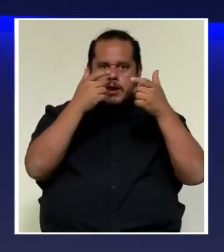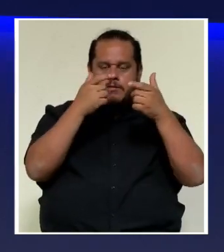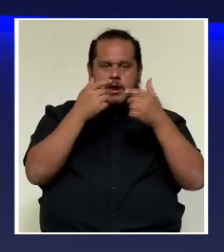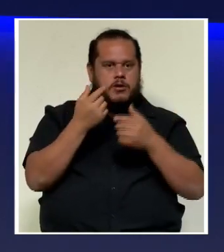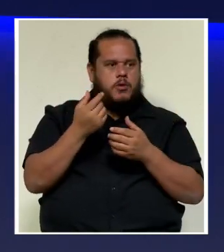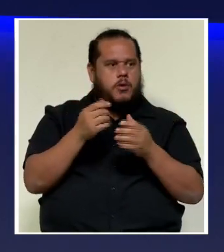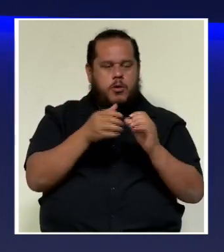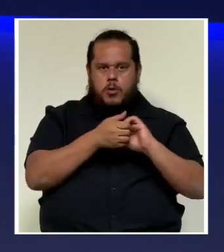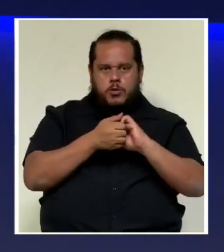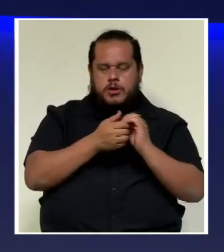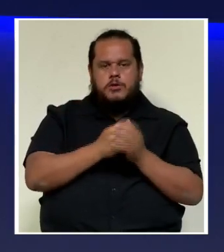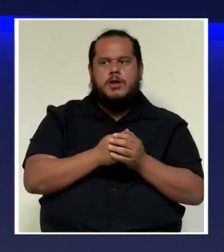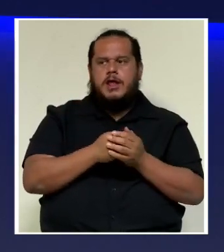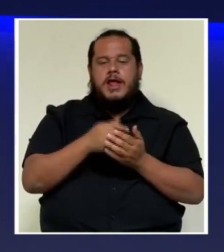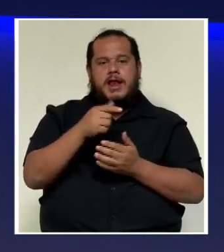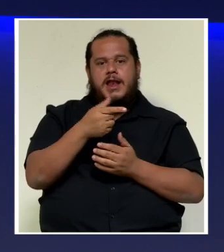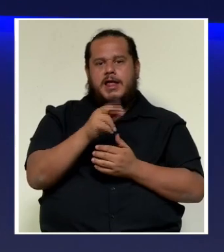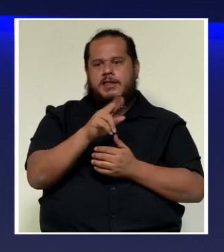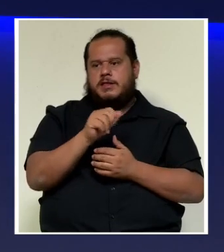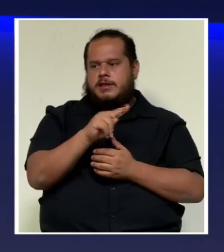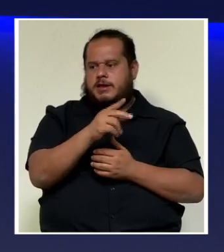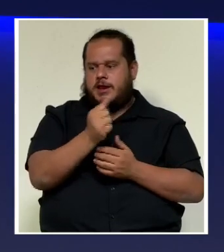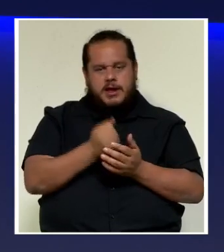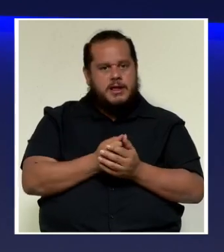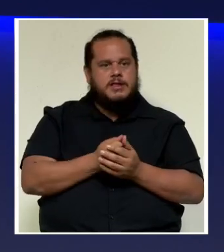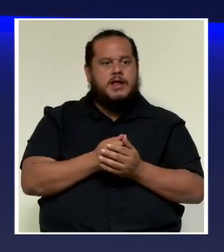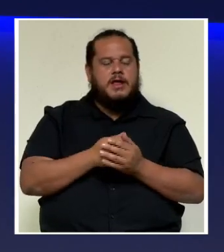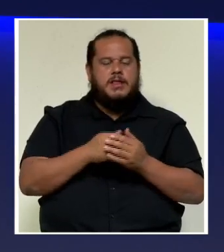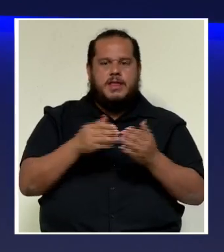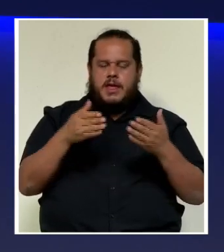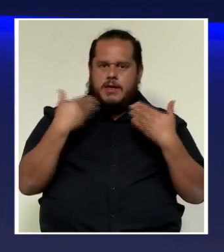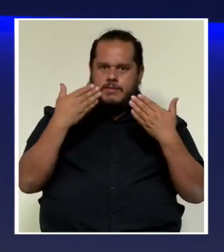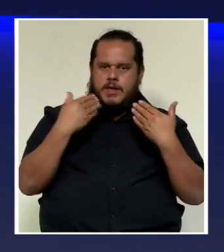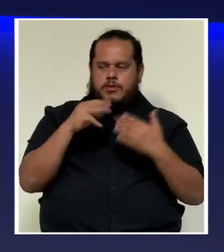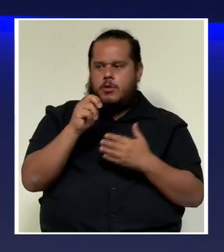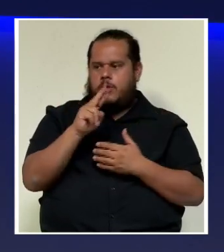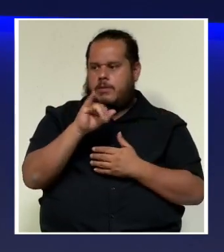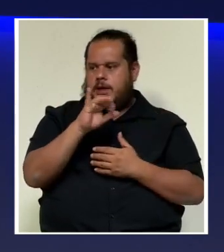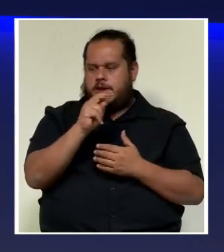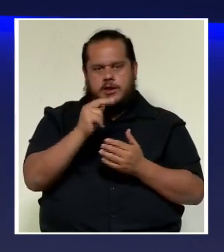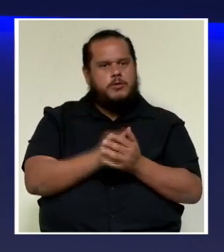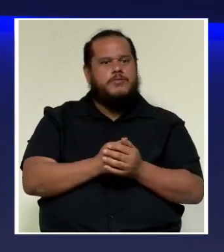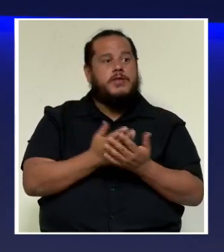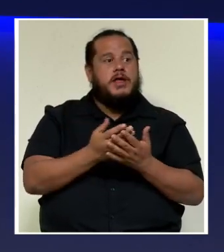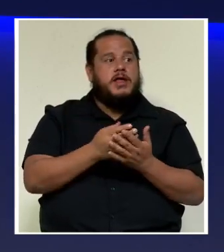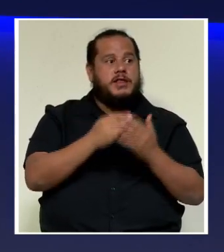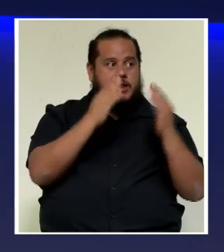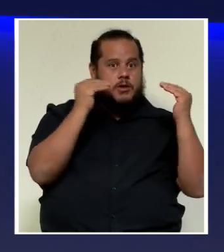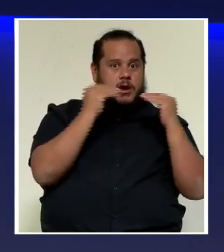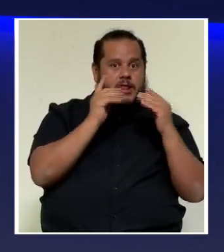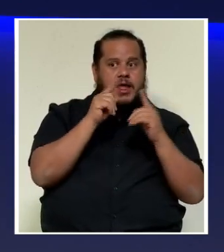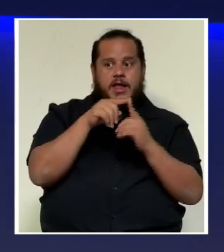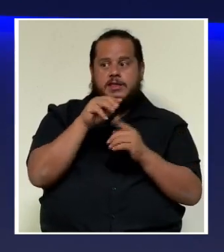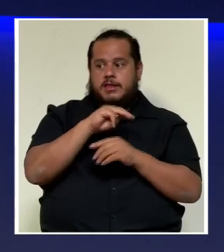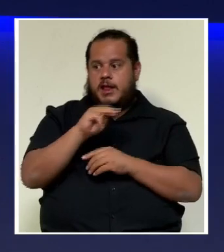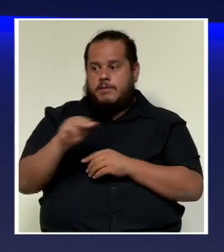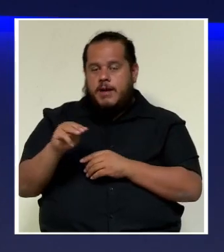las granjas de viento marino. En Europa, desde Irlanda hasta el mar Báltico, ya